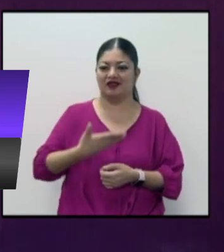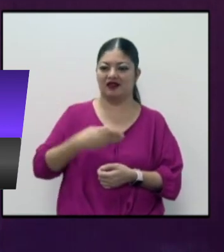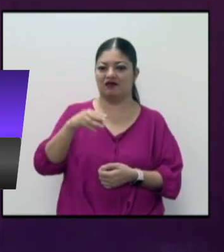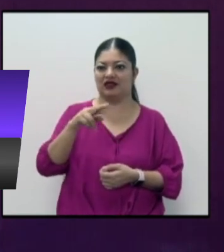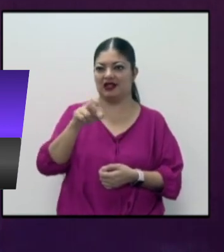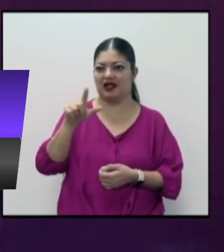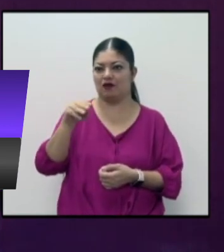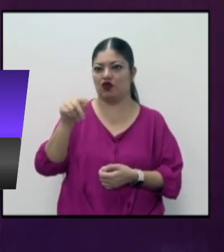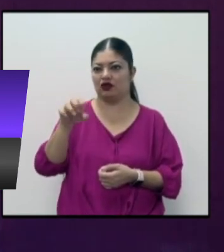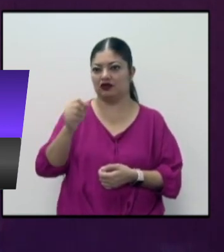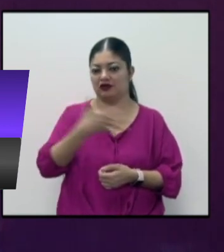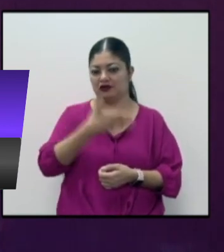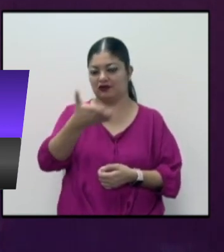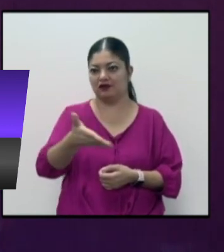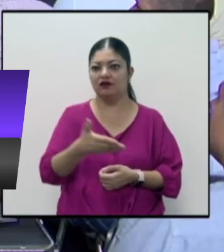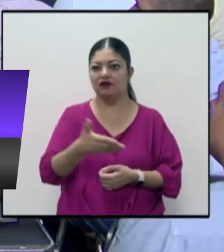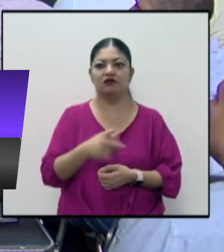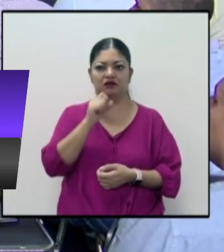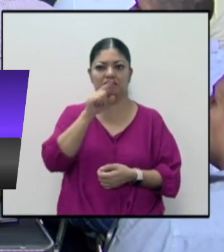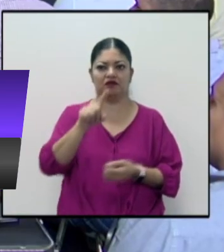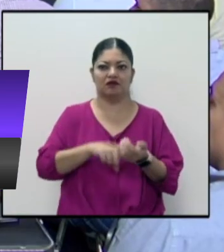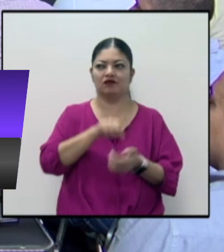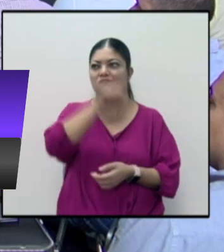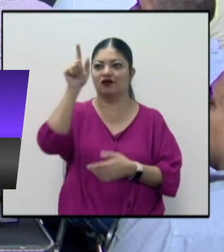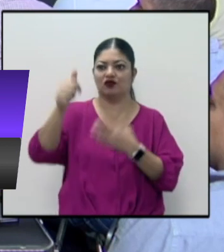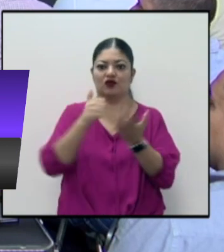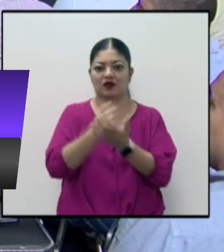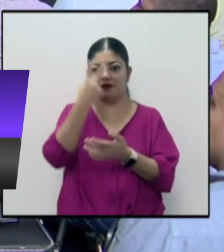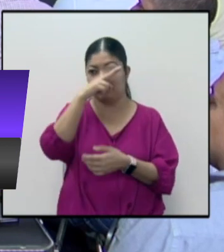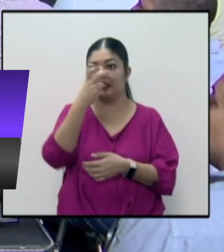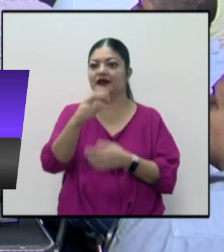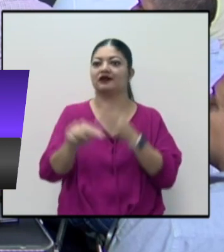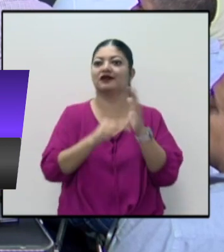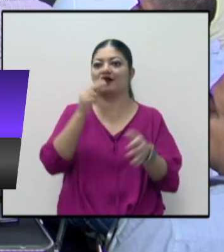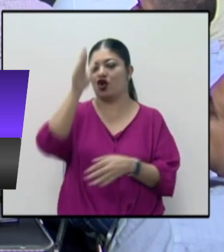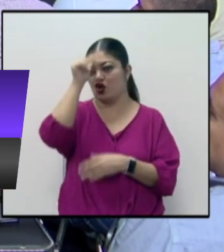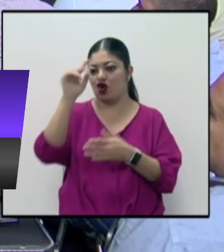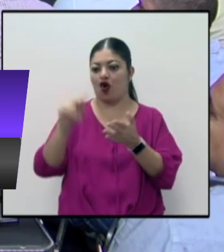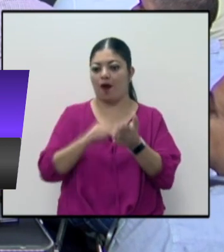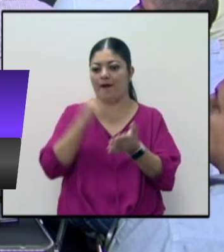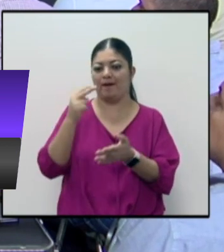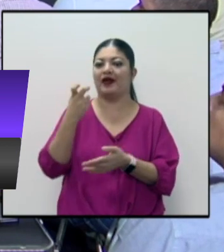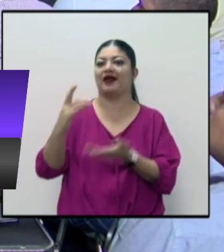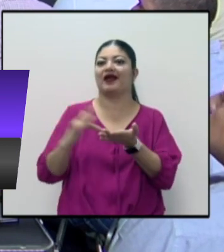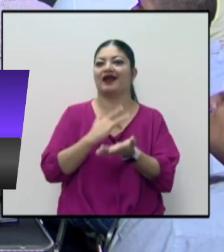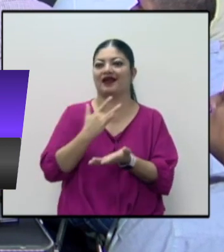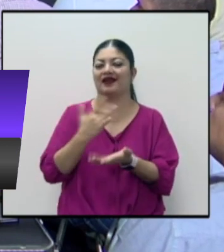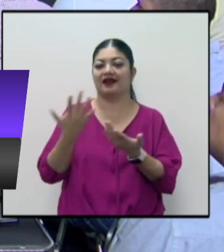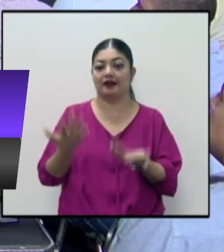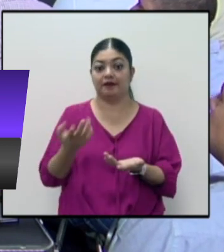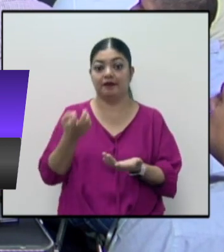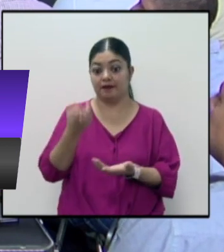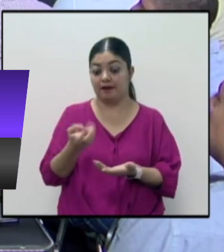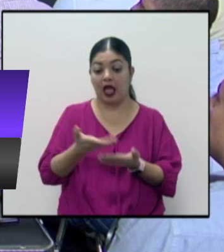también está, que aquí está. Estuvimos ahí en la Ciudad de México para firmar este convenio, muchas gracias por el apoyo. Hoy la televisión legislativa en México se